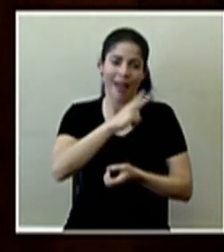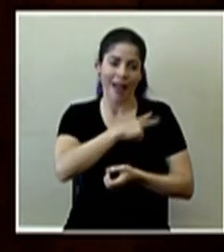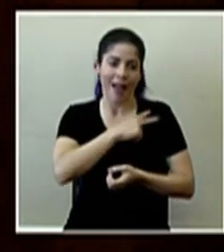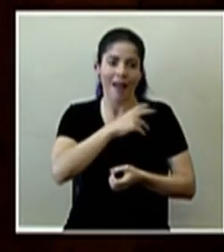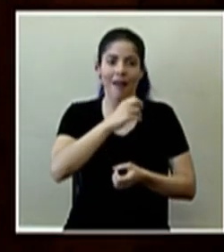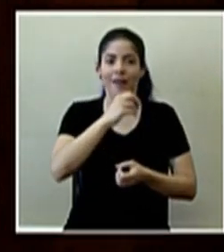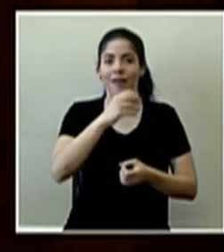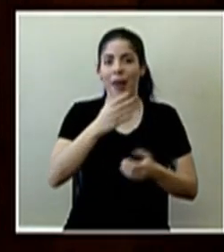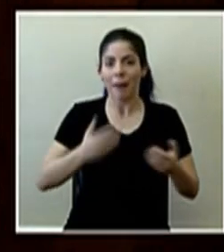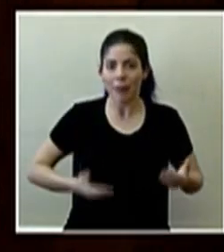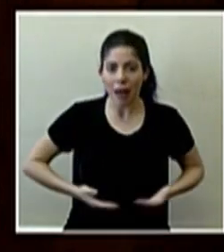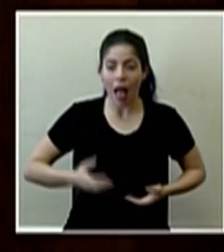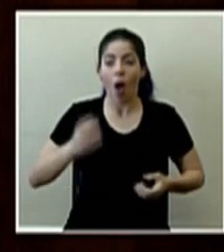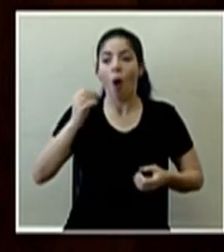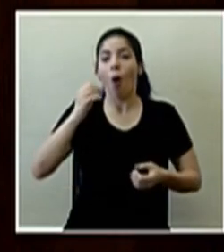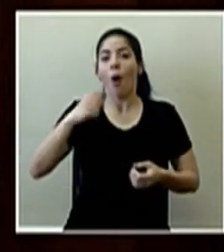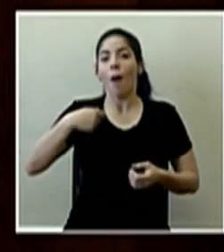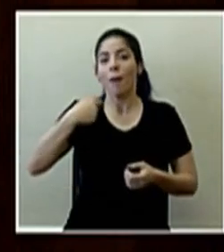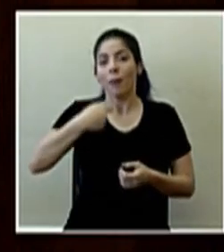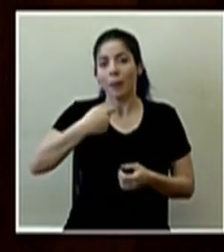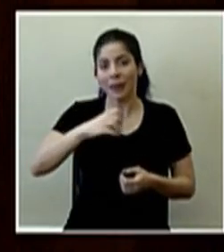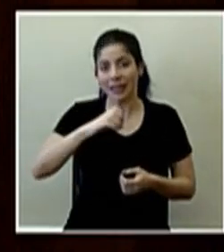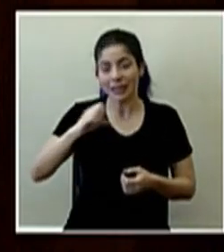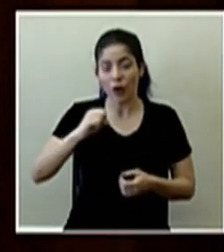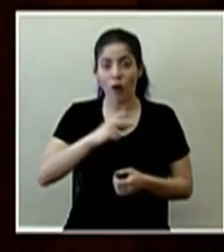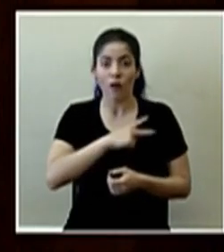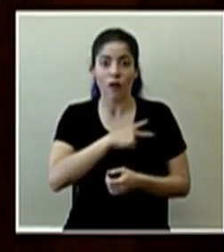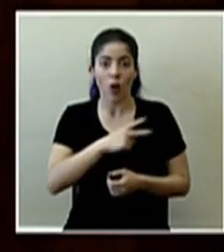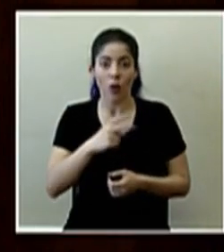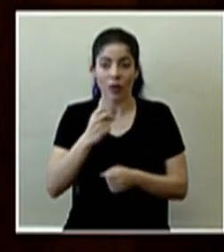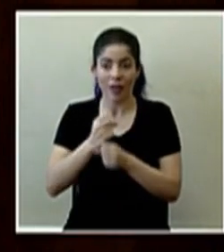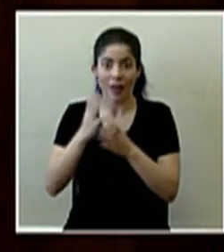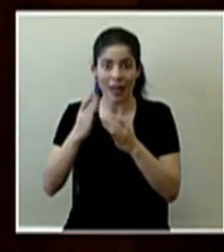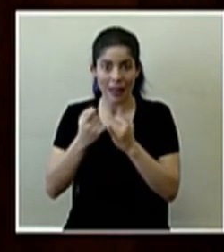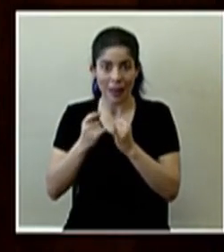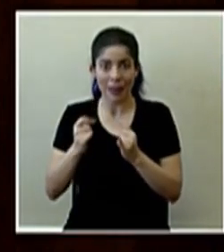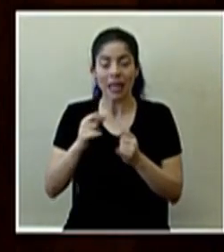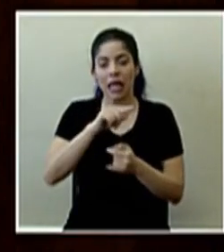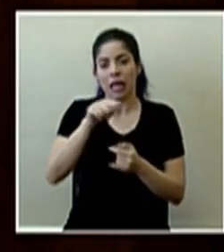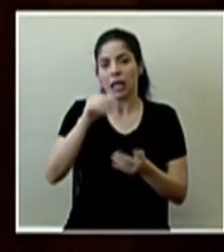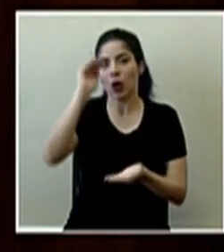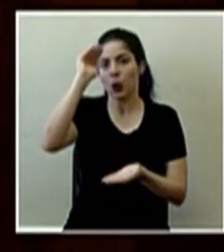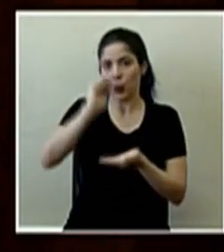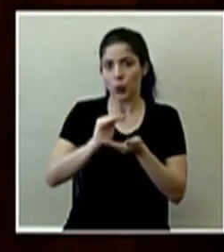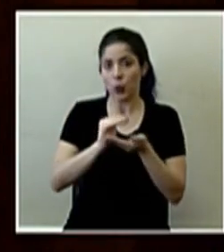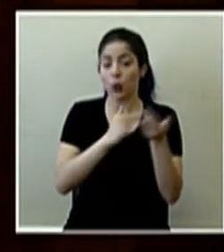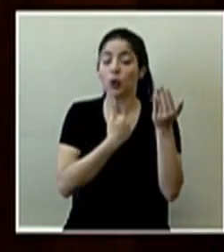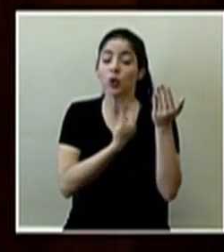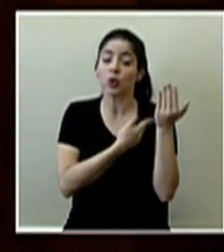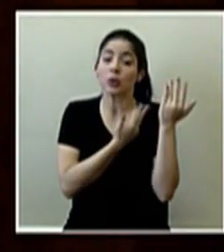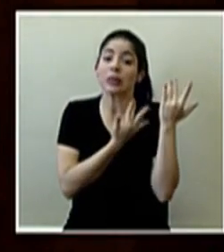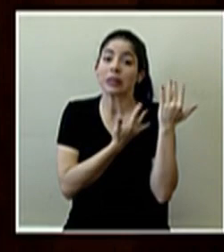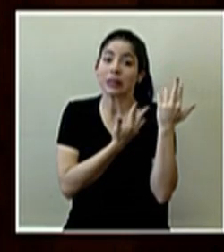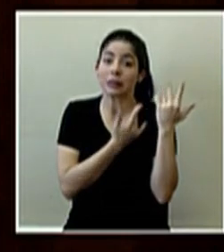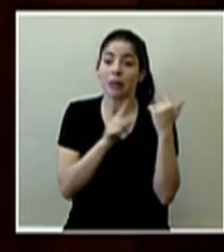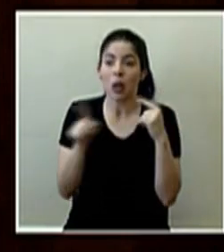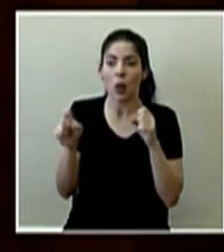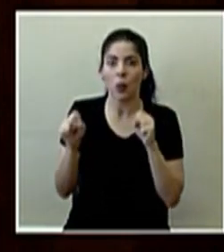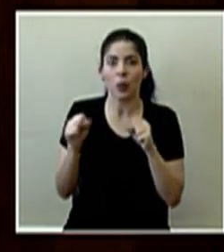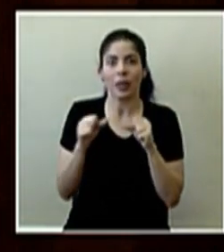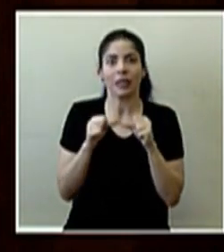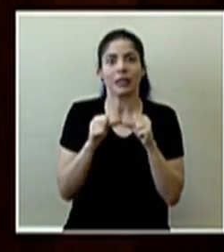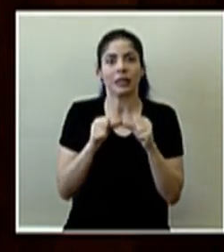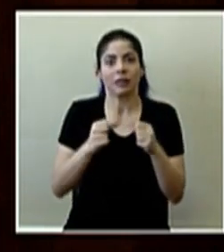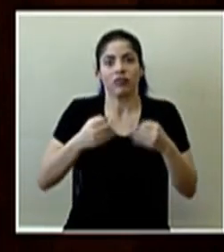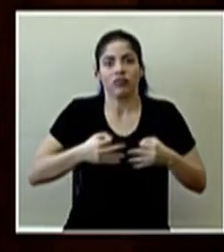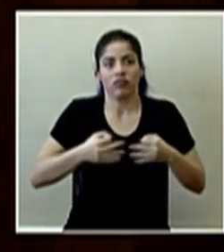obrero-patronales o en el caso de los voluntarios y los trabajadores independientes. Esperamos que puedan seguir formalizados